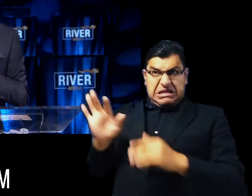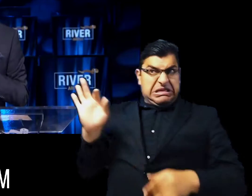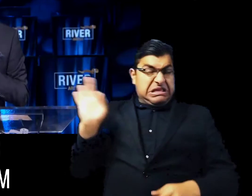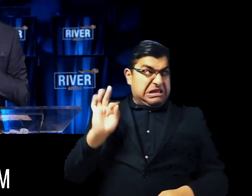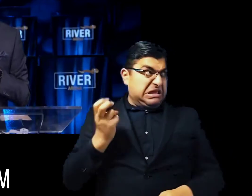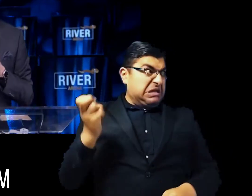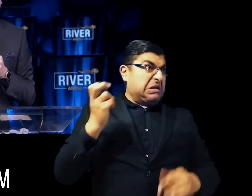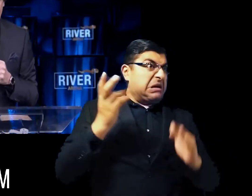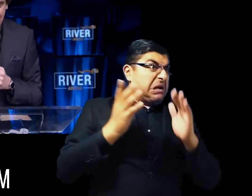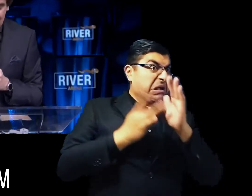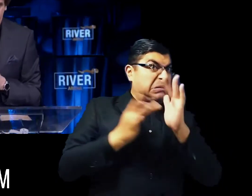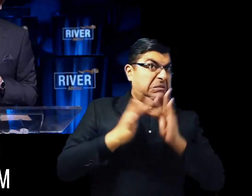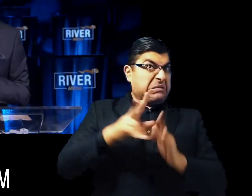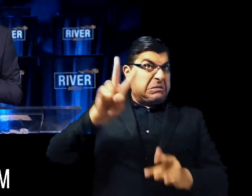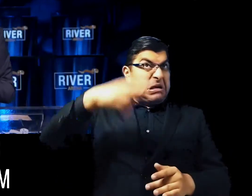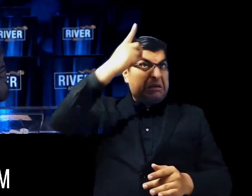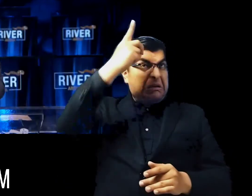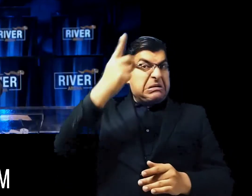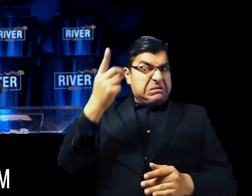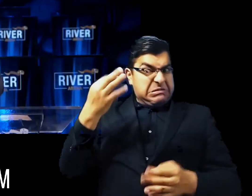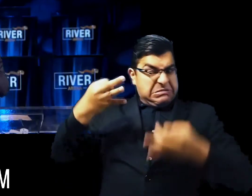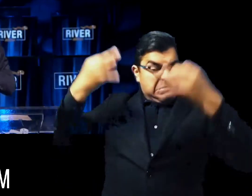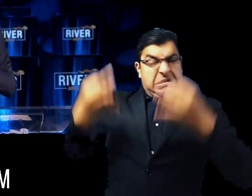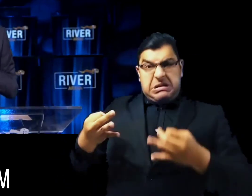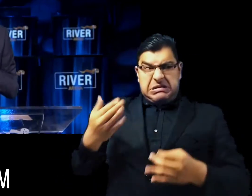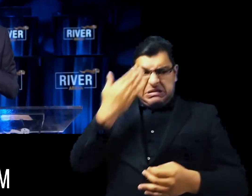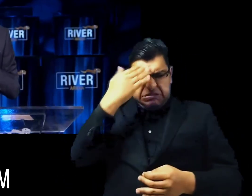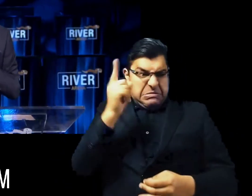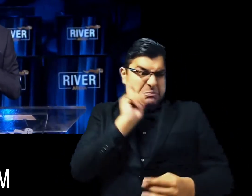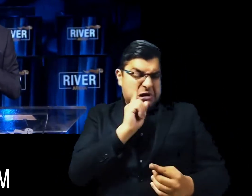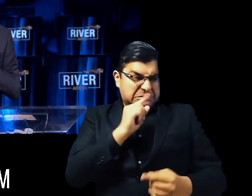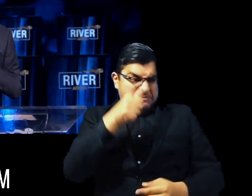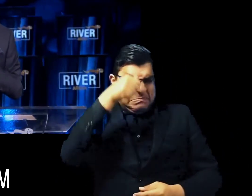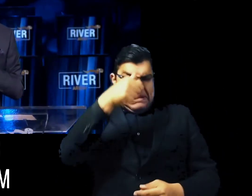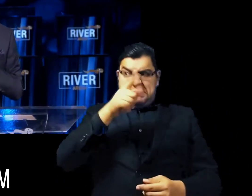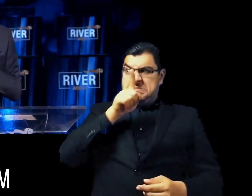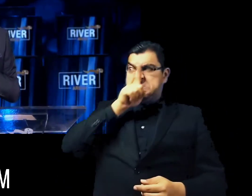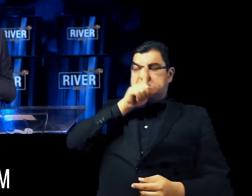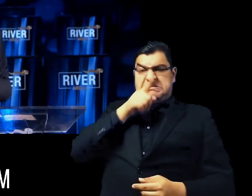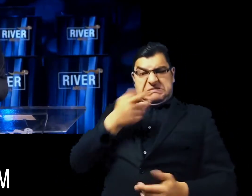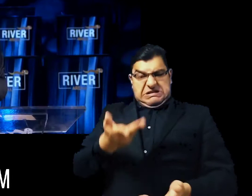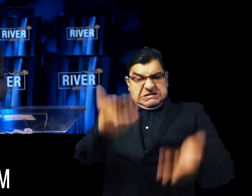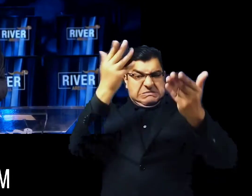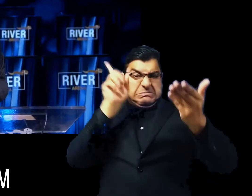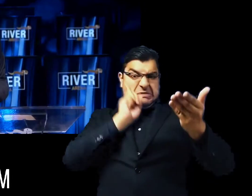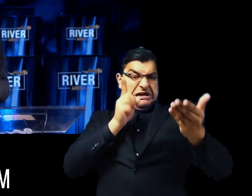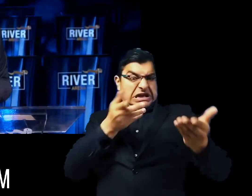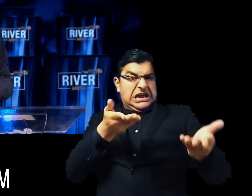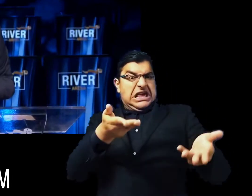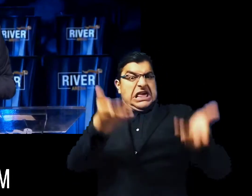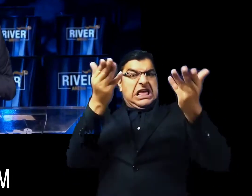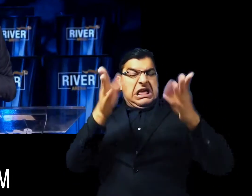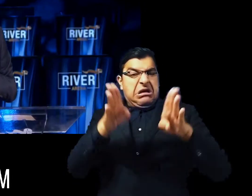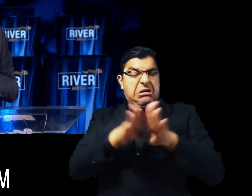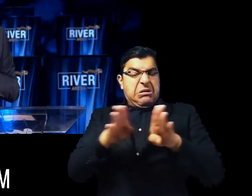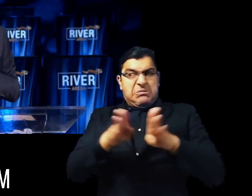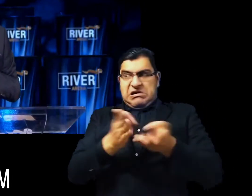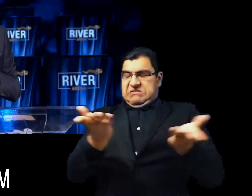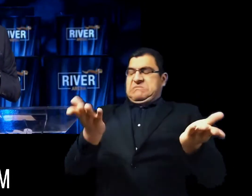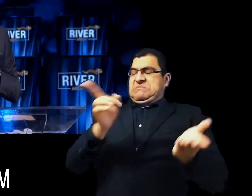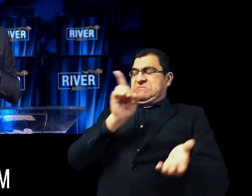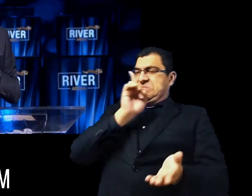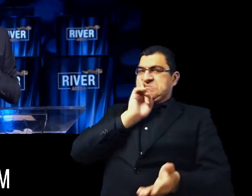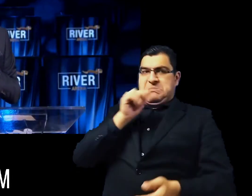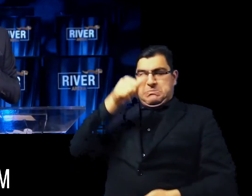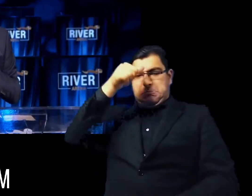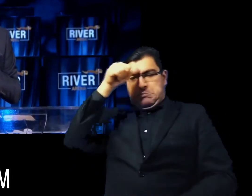profeta, sabría quién es la mujer que lo toca y lo que ella es, o lo que representa, que